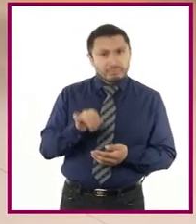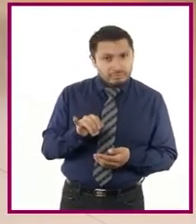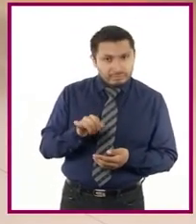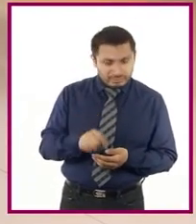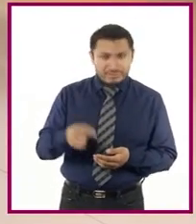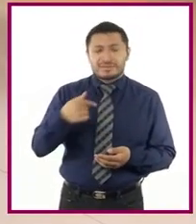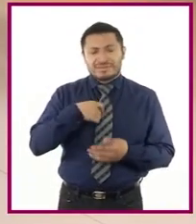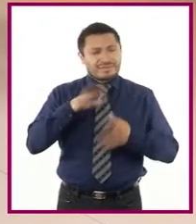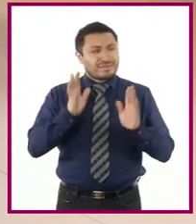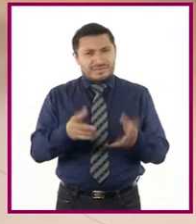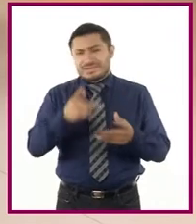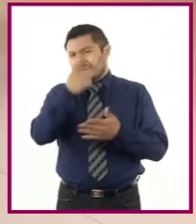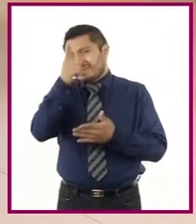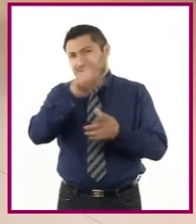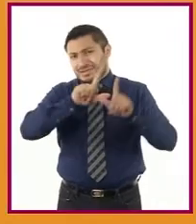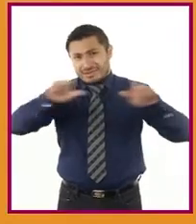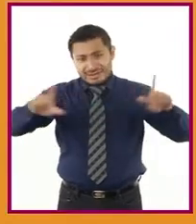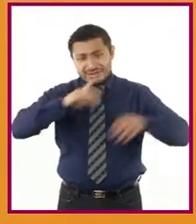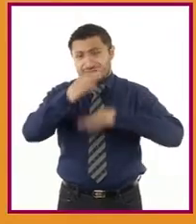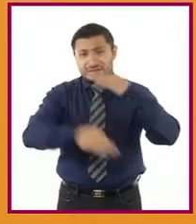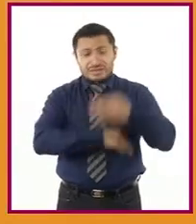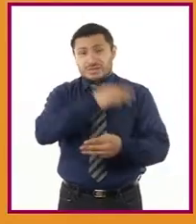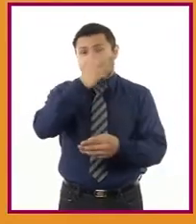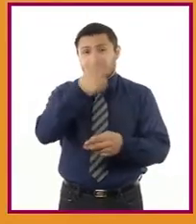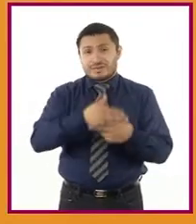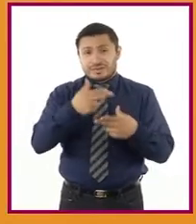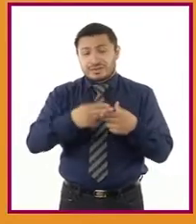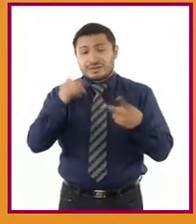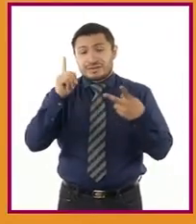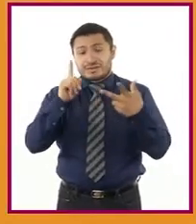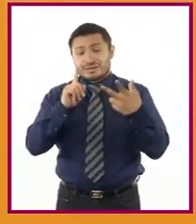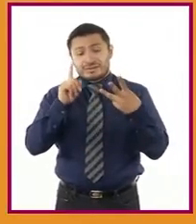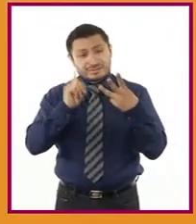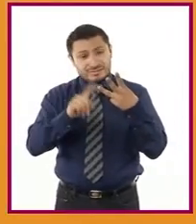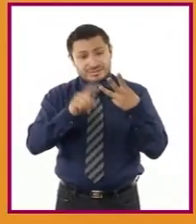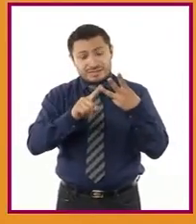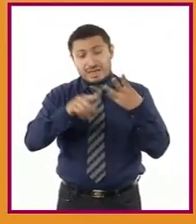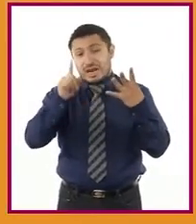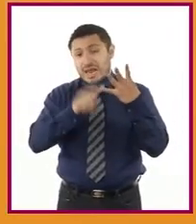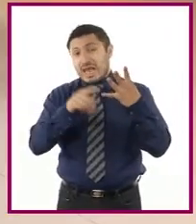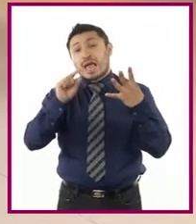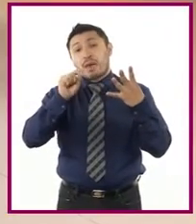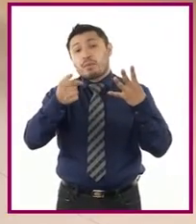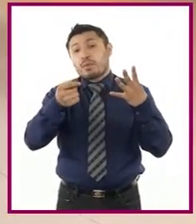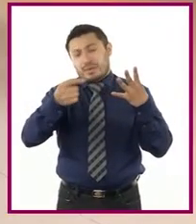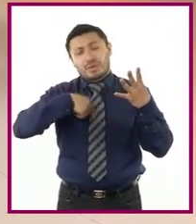Es que ya tengo listo todo hasta la tercera acción y parte de la cuarta.